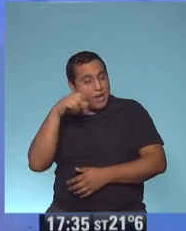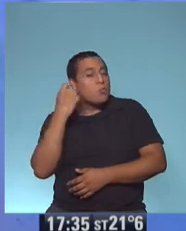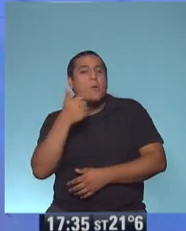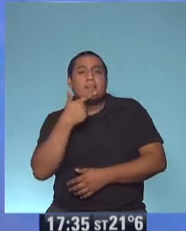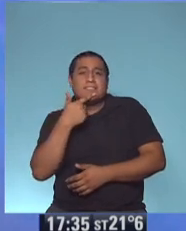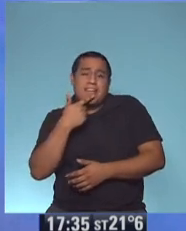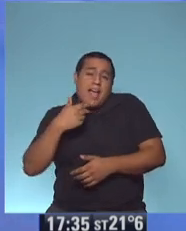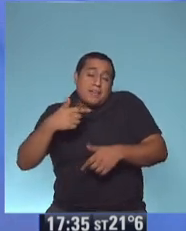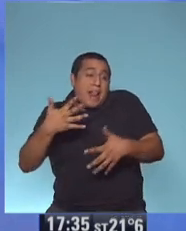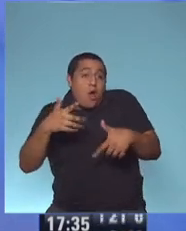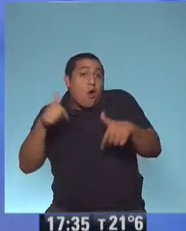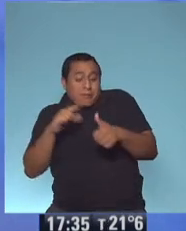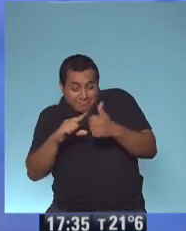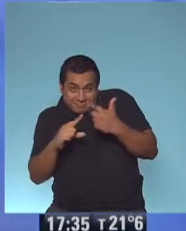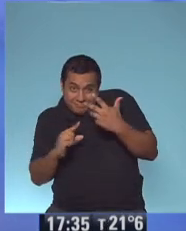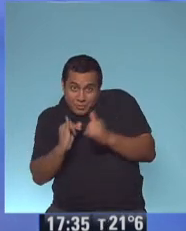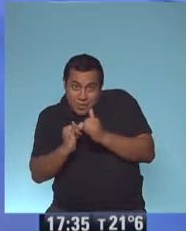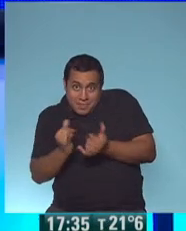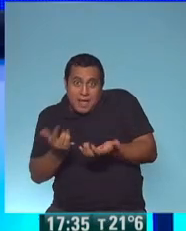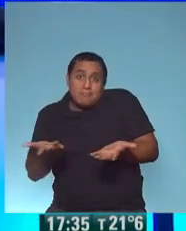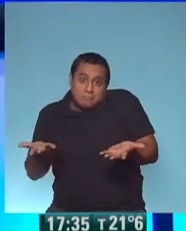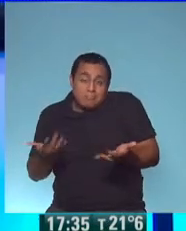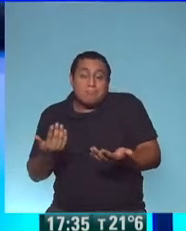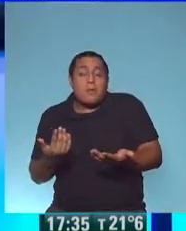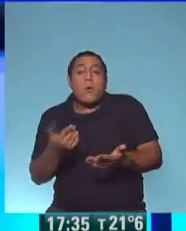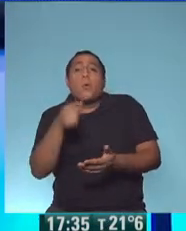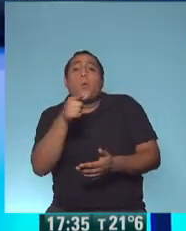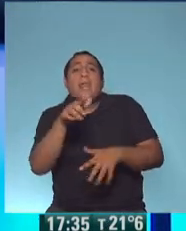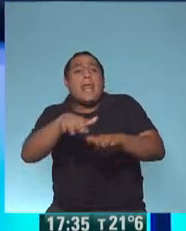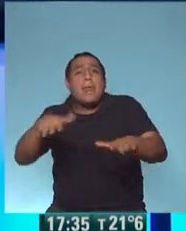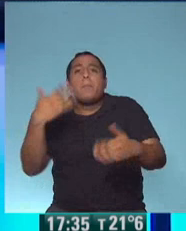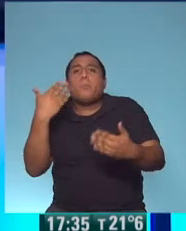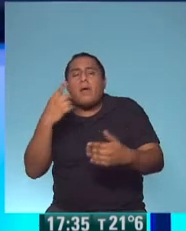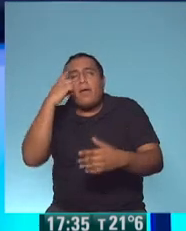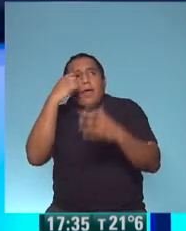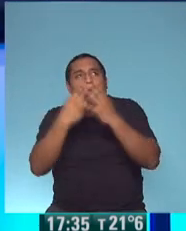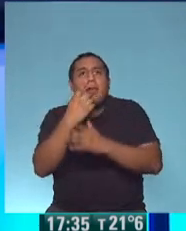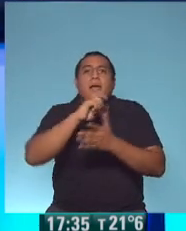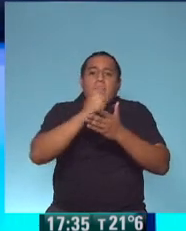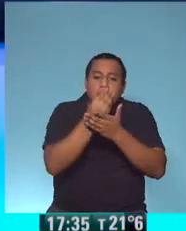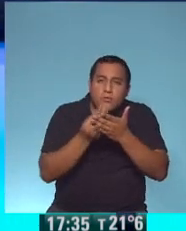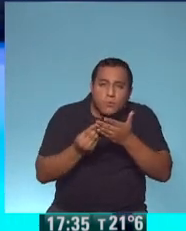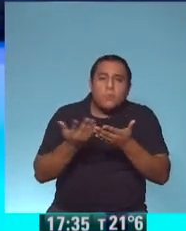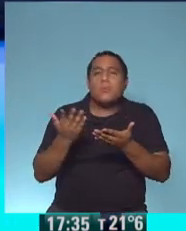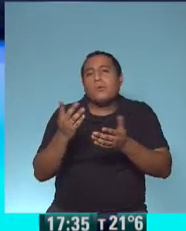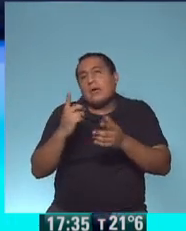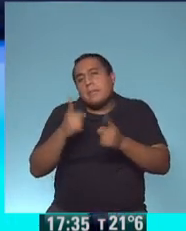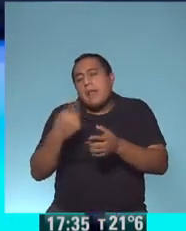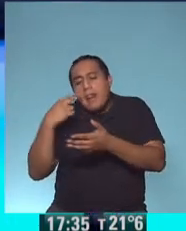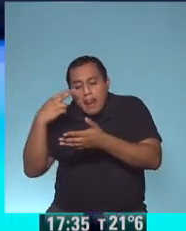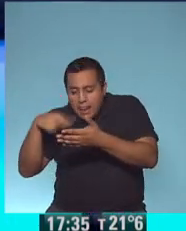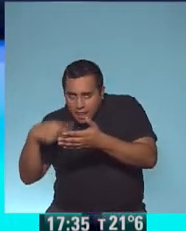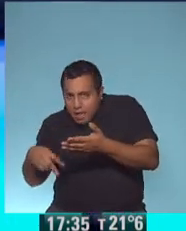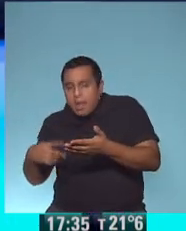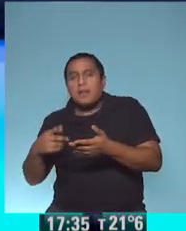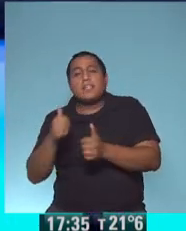hoy nos resirve como incentivo para que todos los chicos puedan inventar, dibujar cosas, por supuesto ponerse a leer una historia